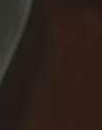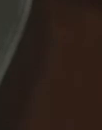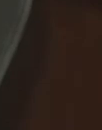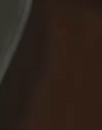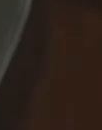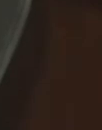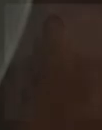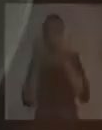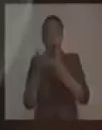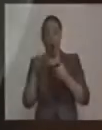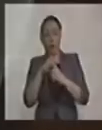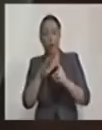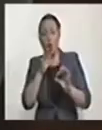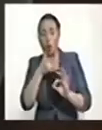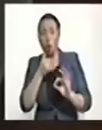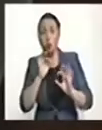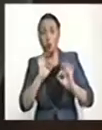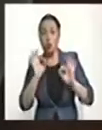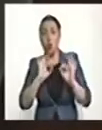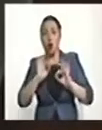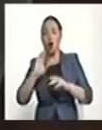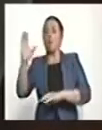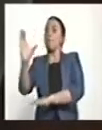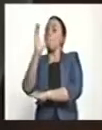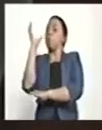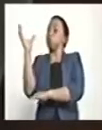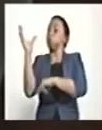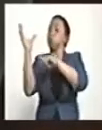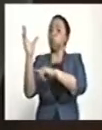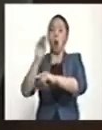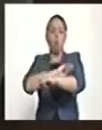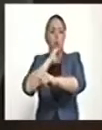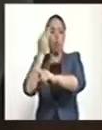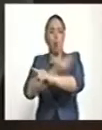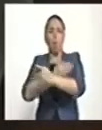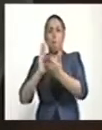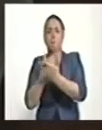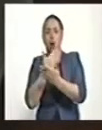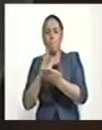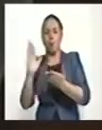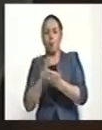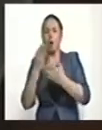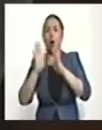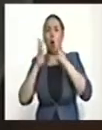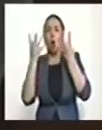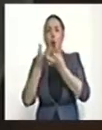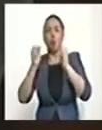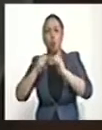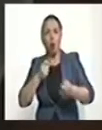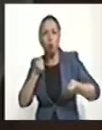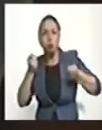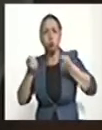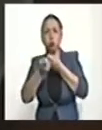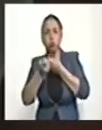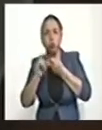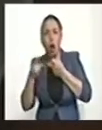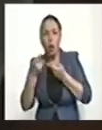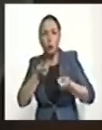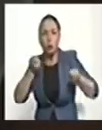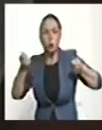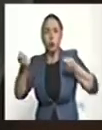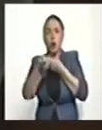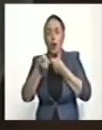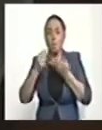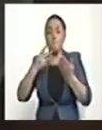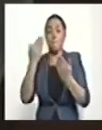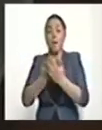que ver y que en Colombia existe la división de poderes y que el Congreso puede modificar así el fast